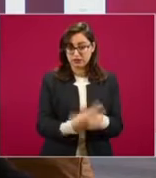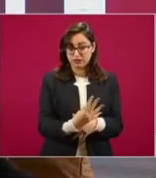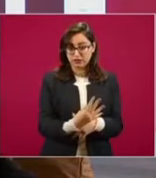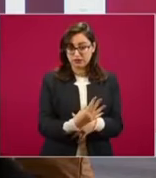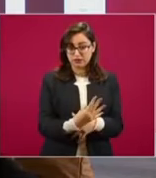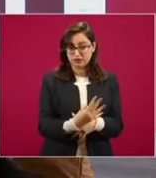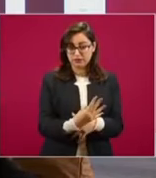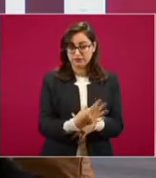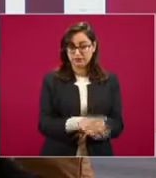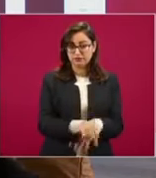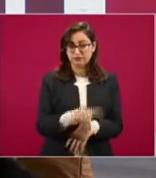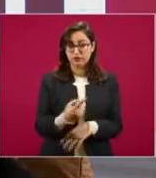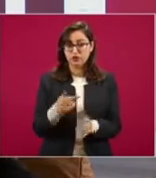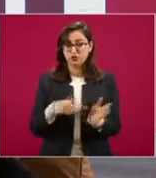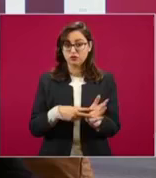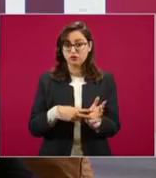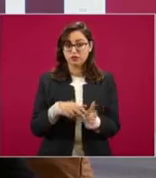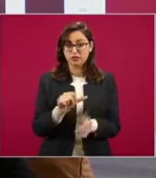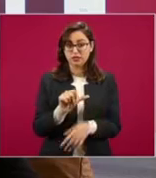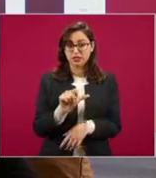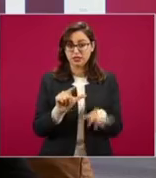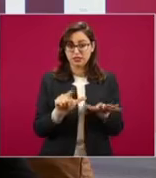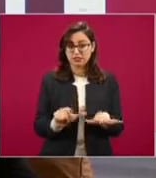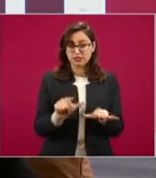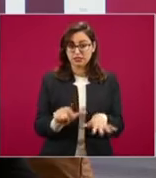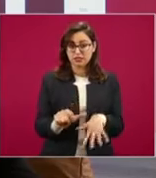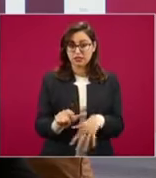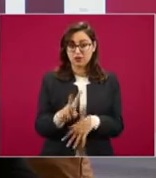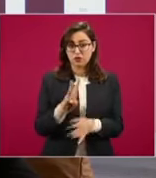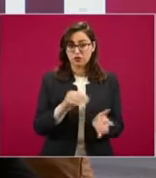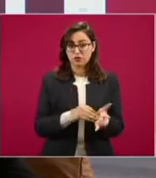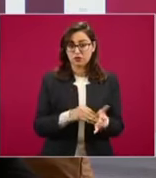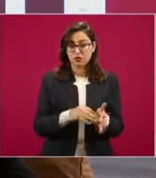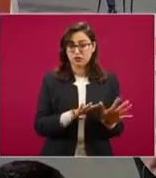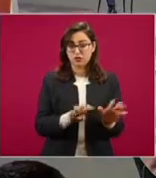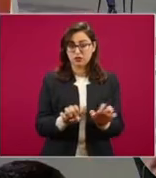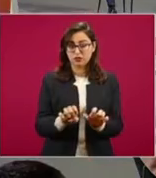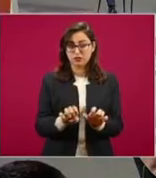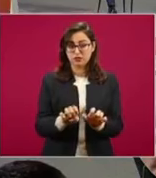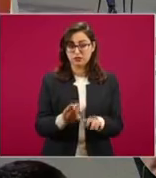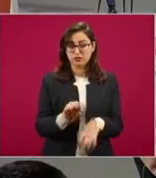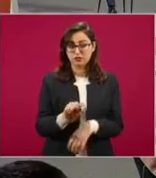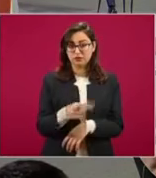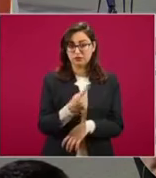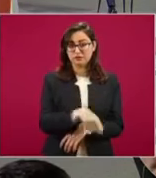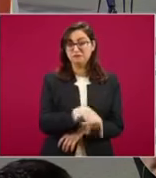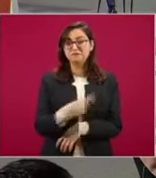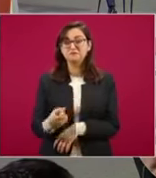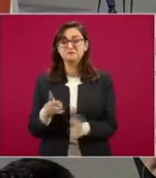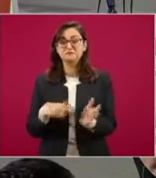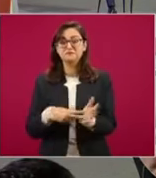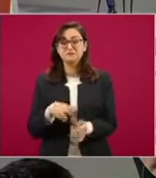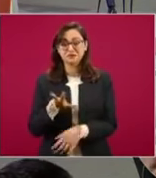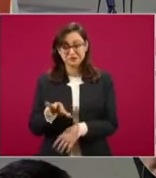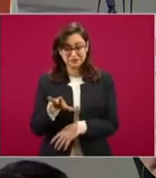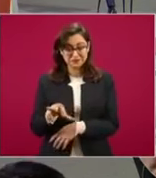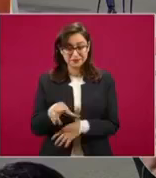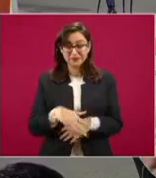414 en el 17 4941 Miren el 18